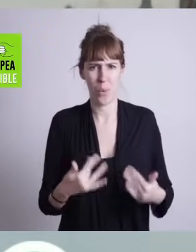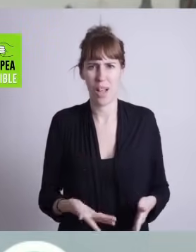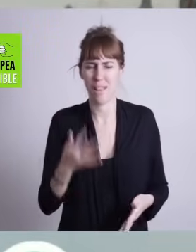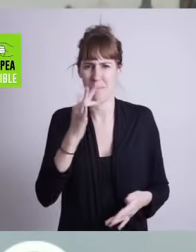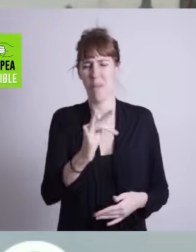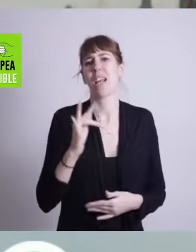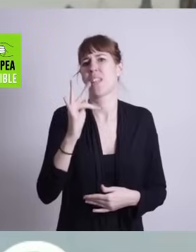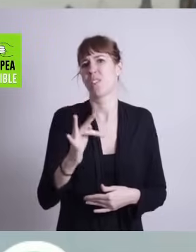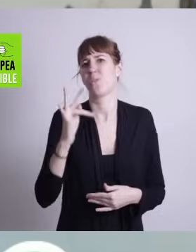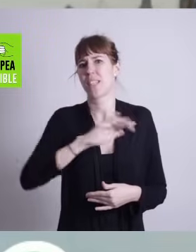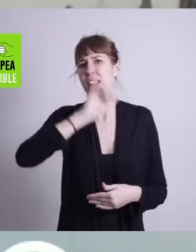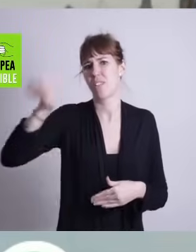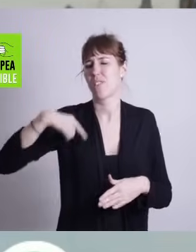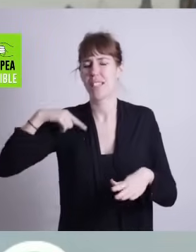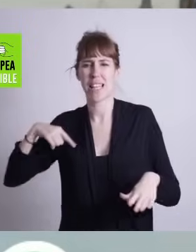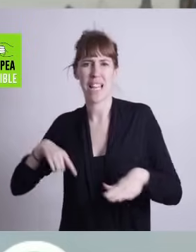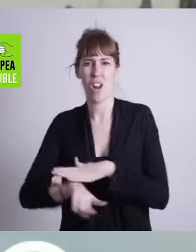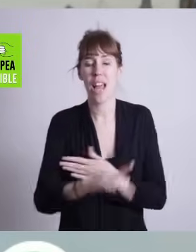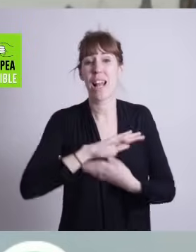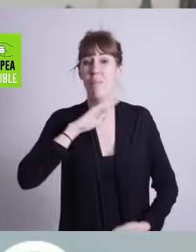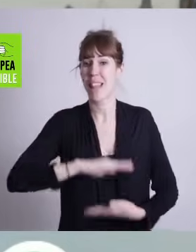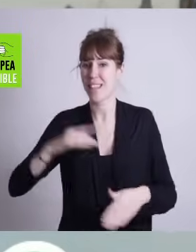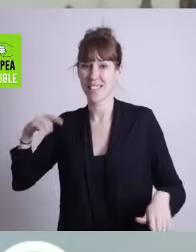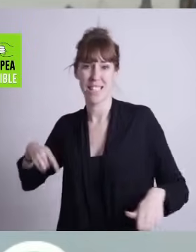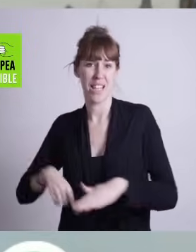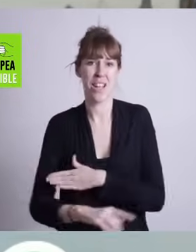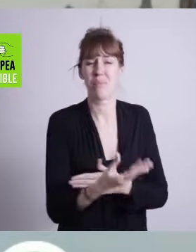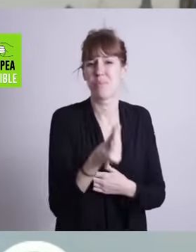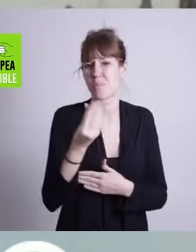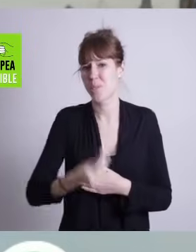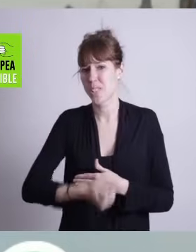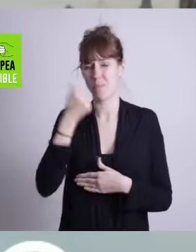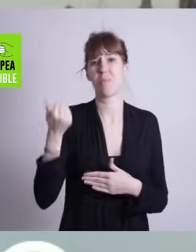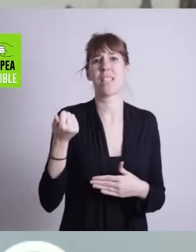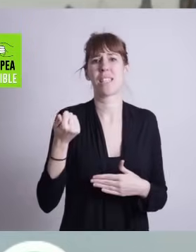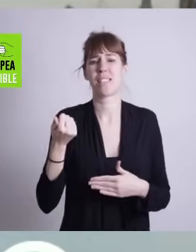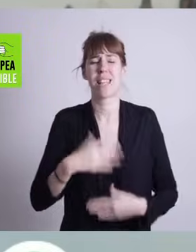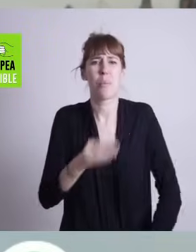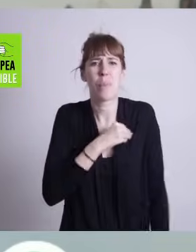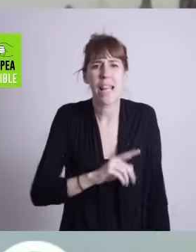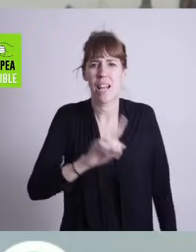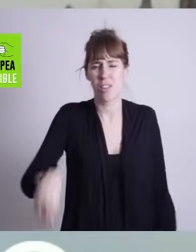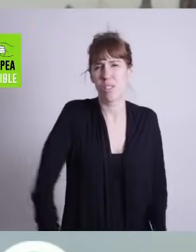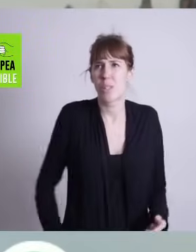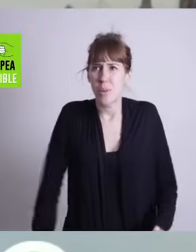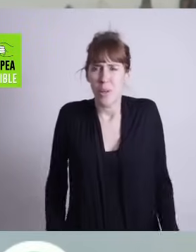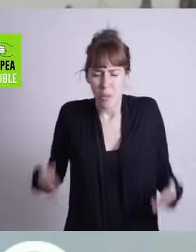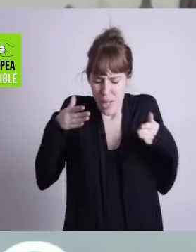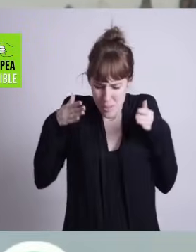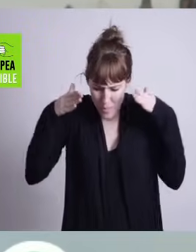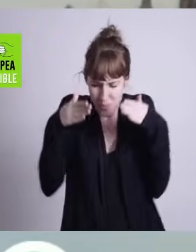muchísimas más dones virtudes y podemos desarrollar muchas más capacidades y que es una pena que nos limitemos a algo tan pequeño